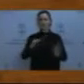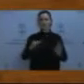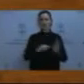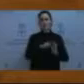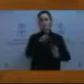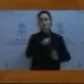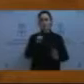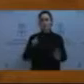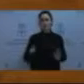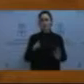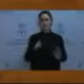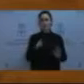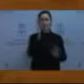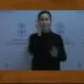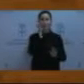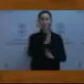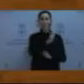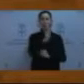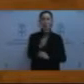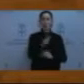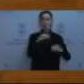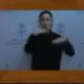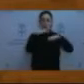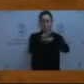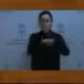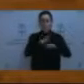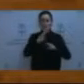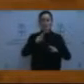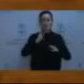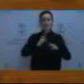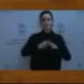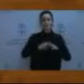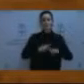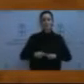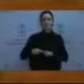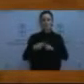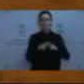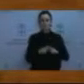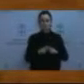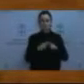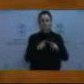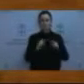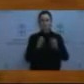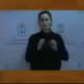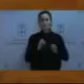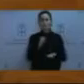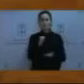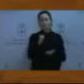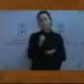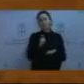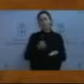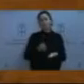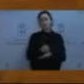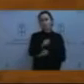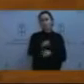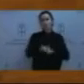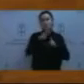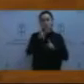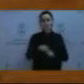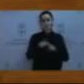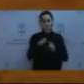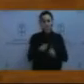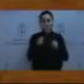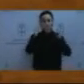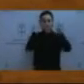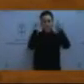35/2011 del 4 de octubre sobre titularidad compartida en las explotaciones agrarias. Una ley que nace teniendo